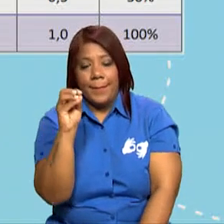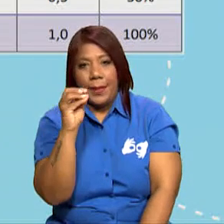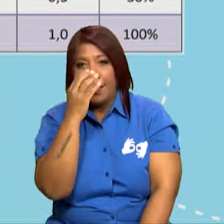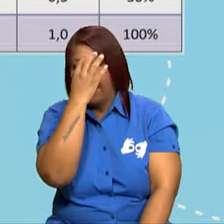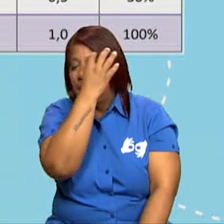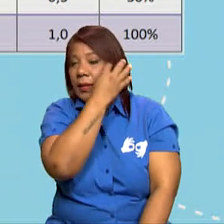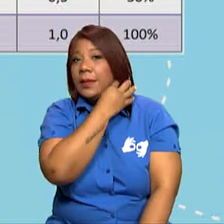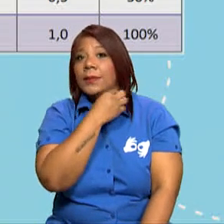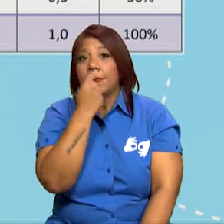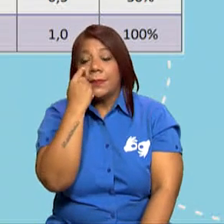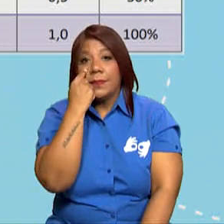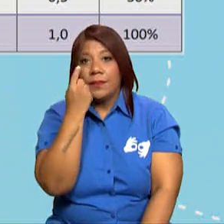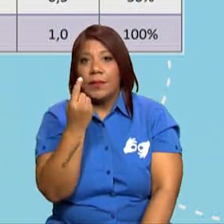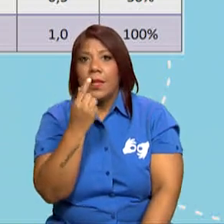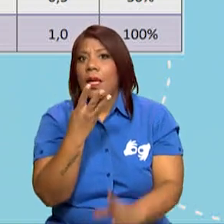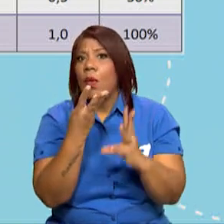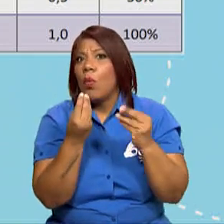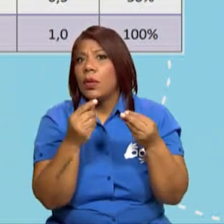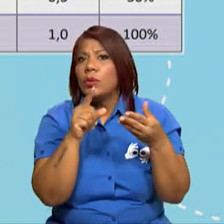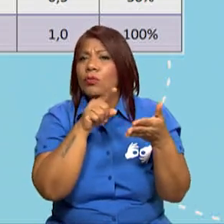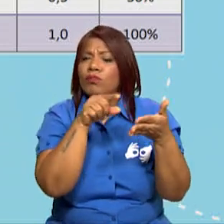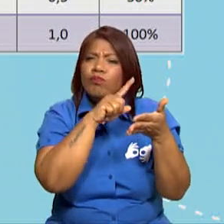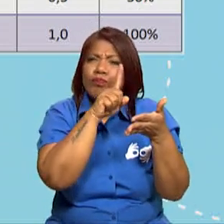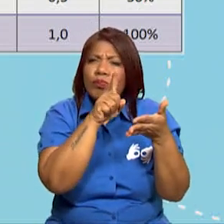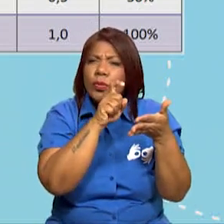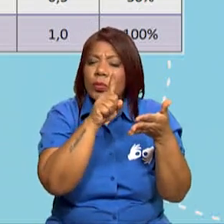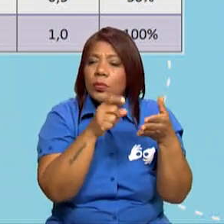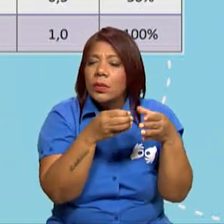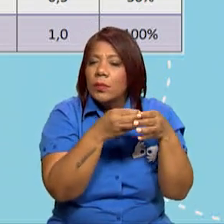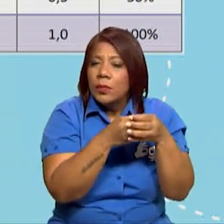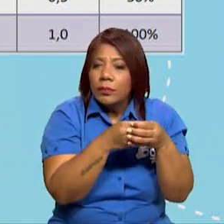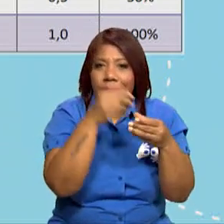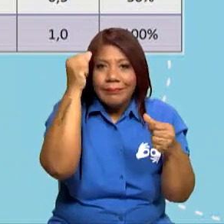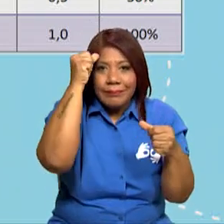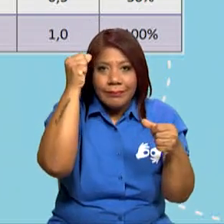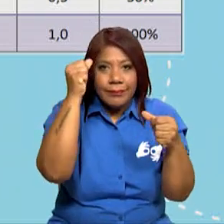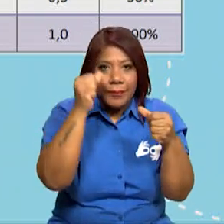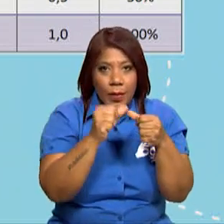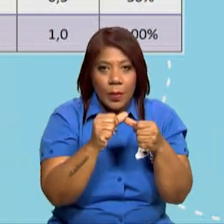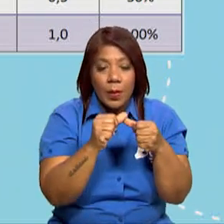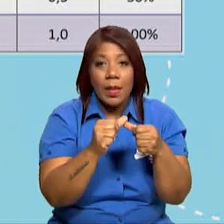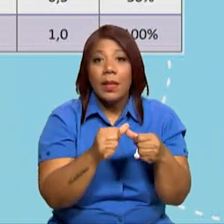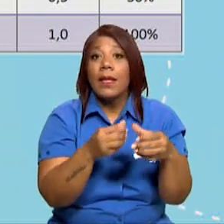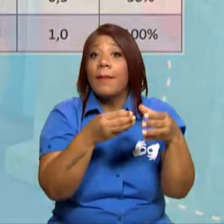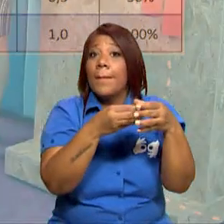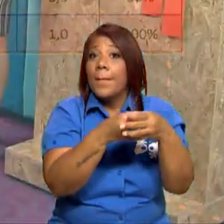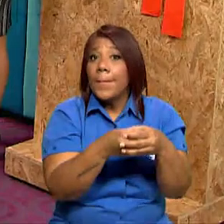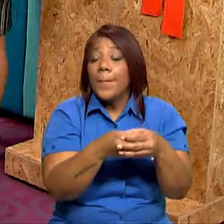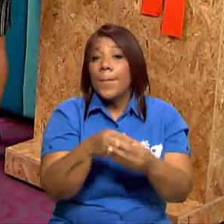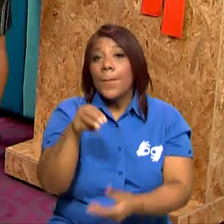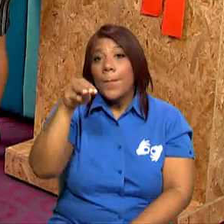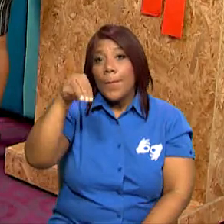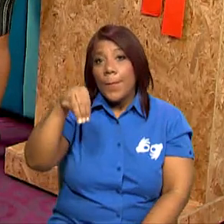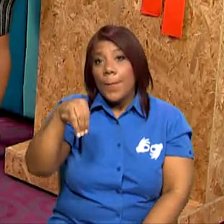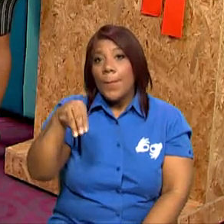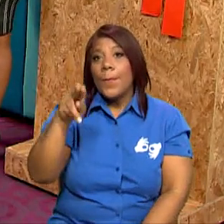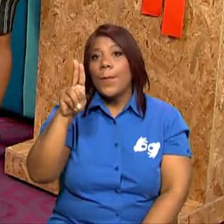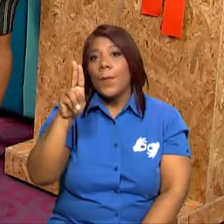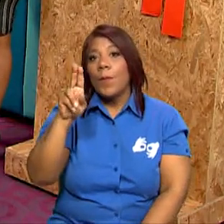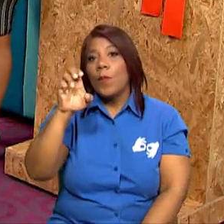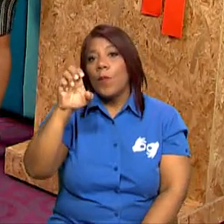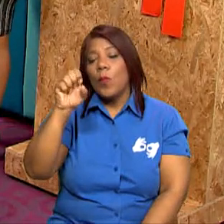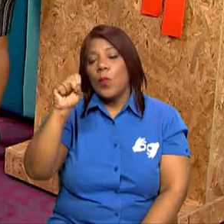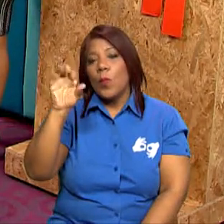es el total de niños a los que se les encuestaron. Entonces, ¿cómo lo hacemos? Lo podemos representar en una fracción. Vamos a ver el primero, que es